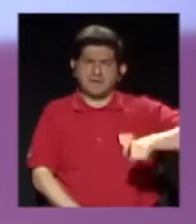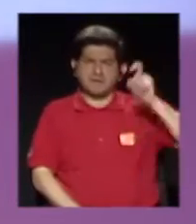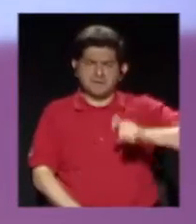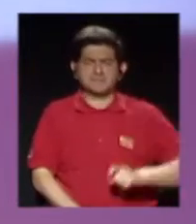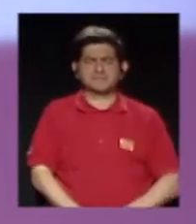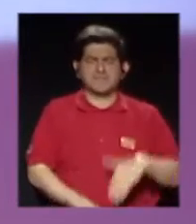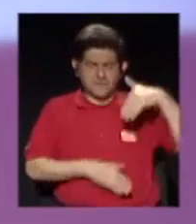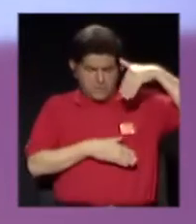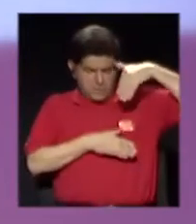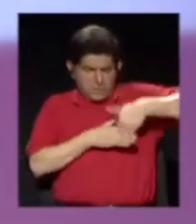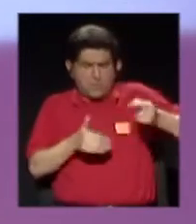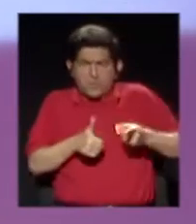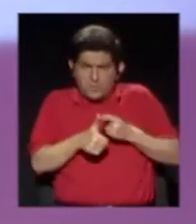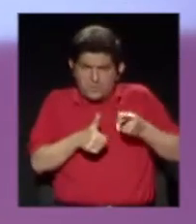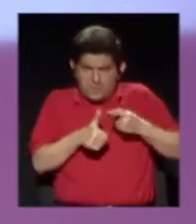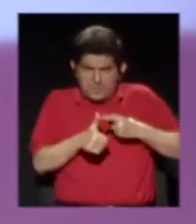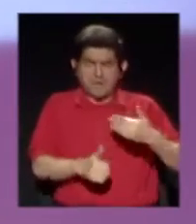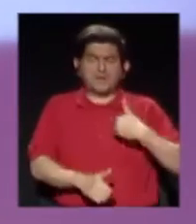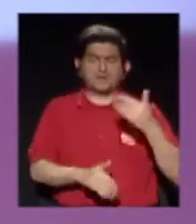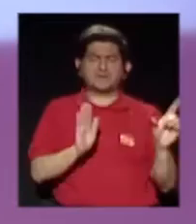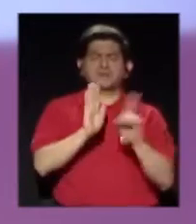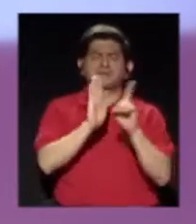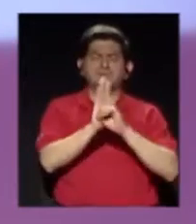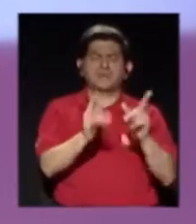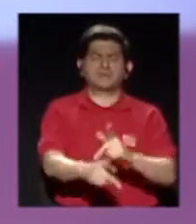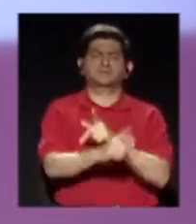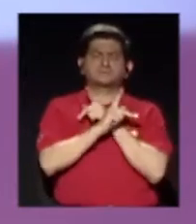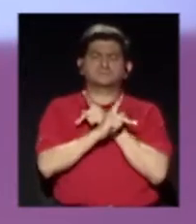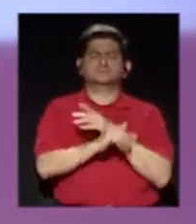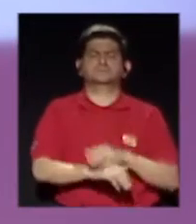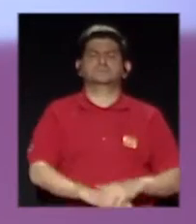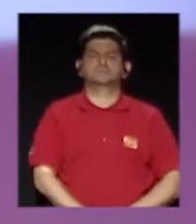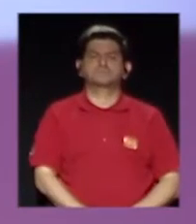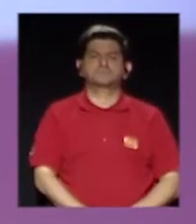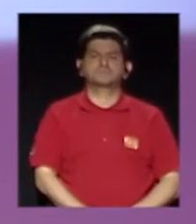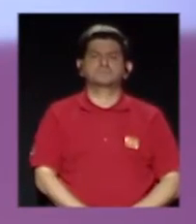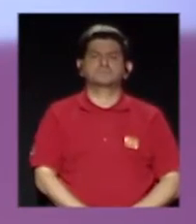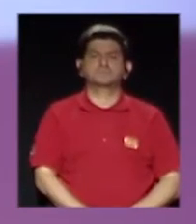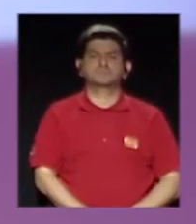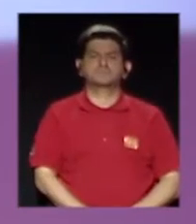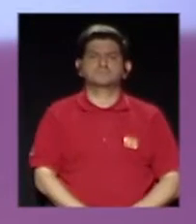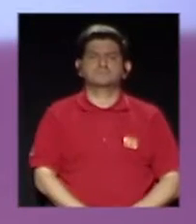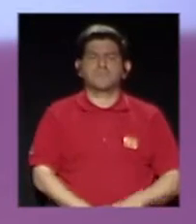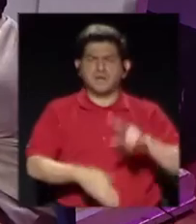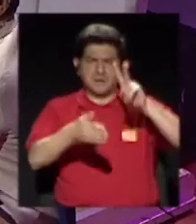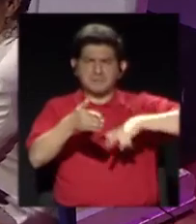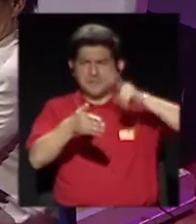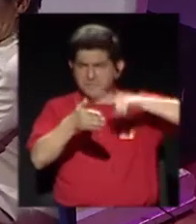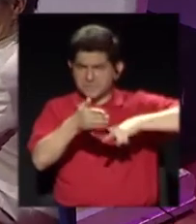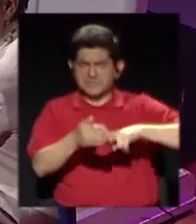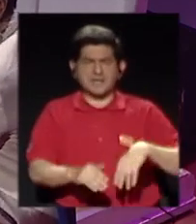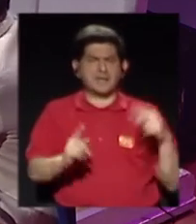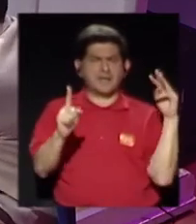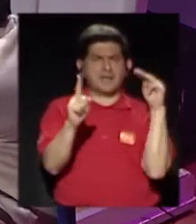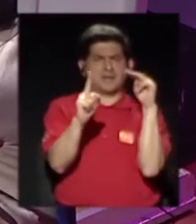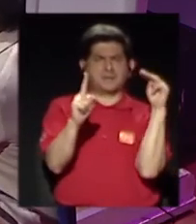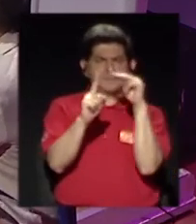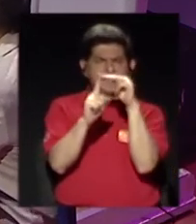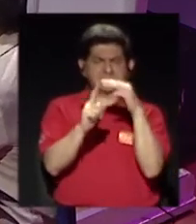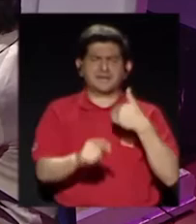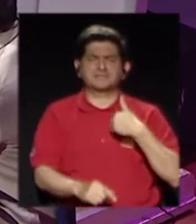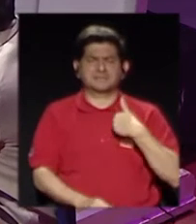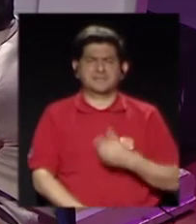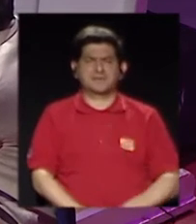interiorizar pero que tenemos derecho a la protección vamos a leer un poco los mensajes que nos han enviado